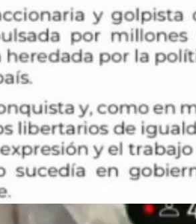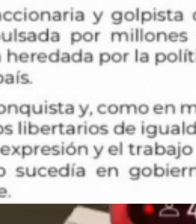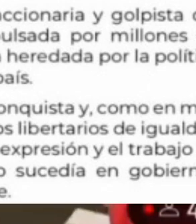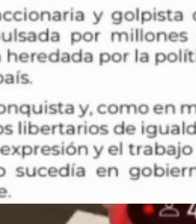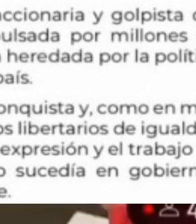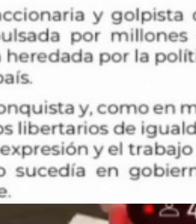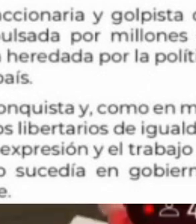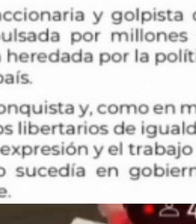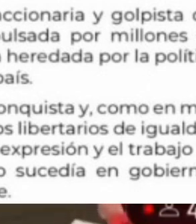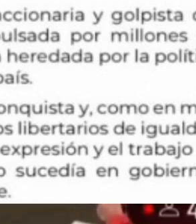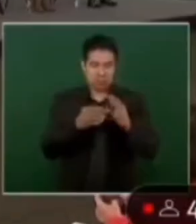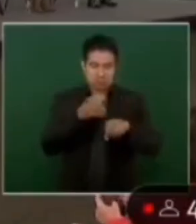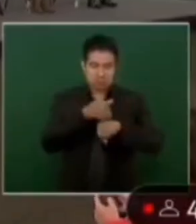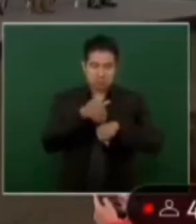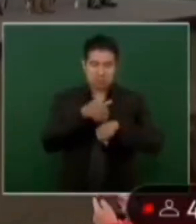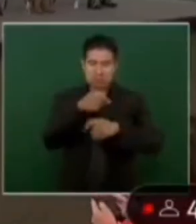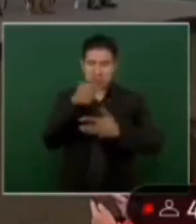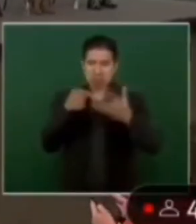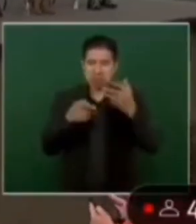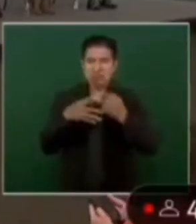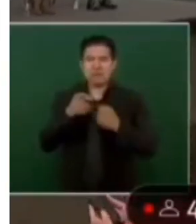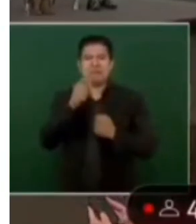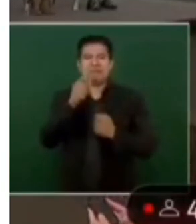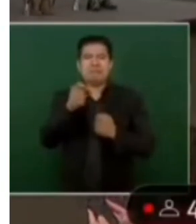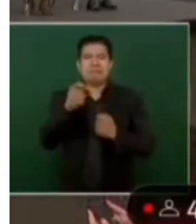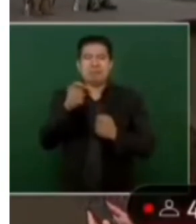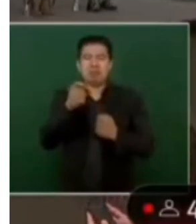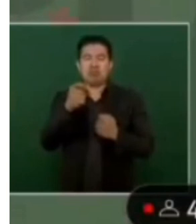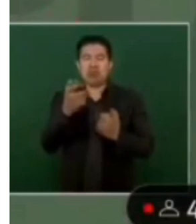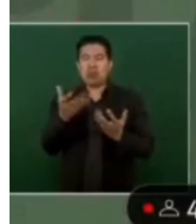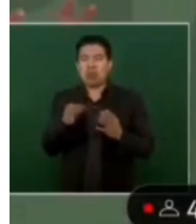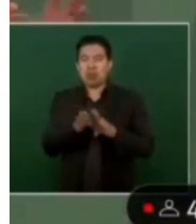país. Tal fue la sorpresa que generó el comunicado